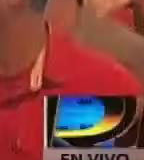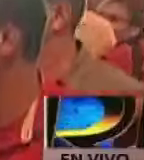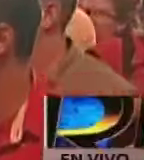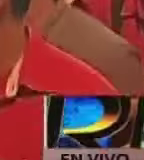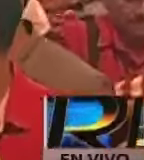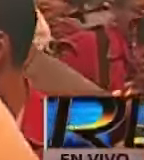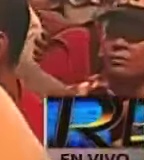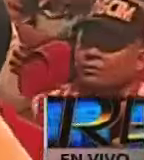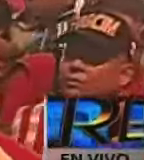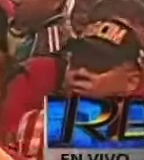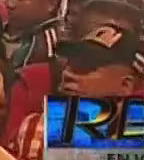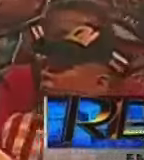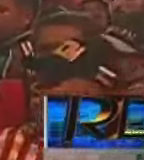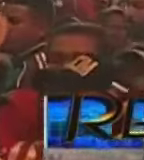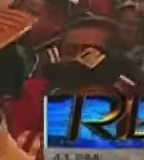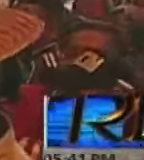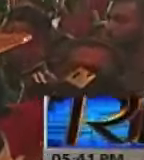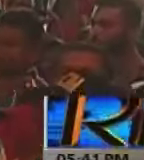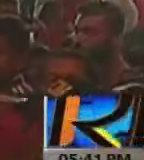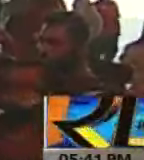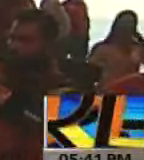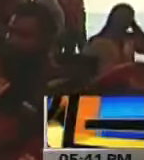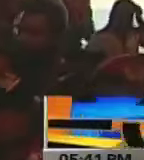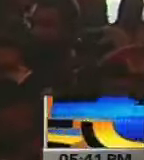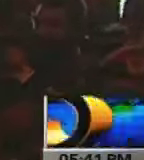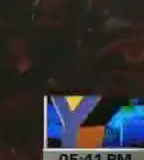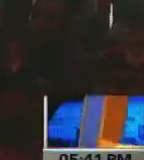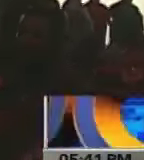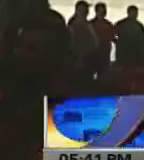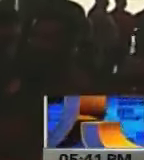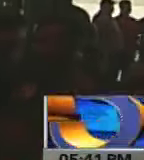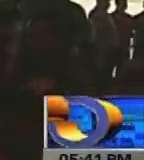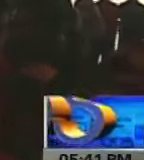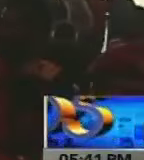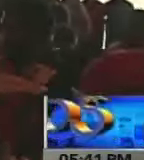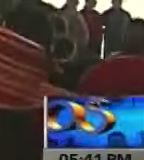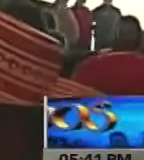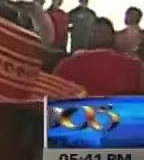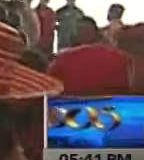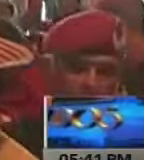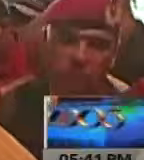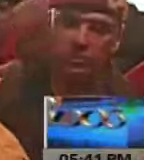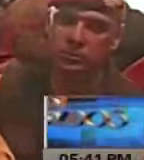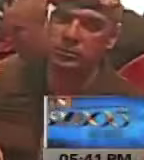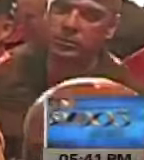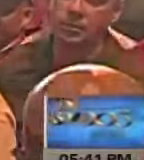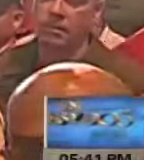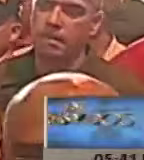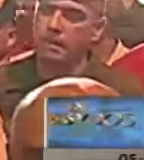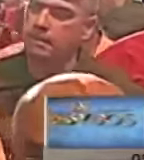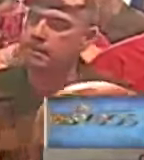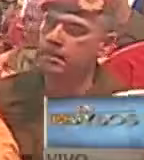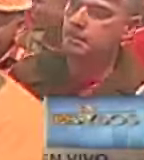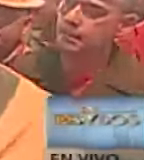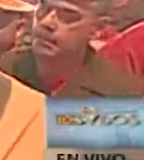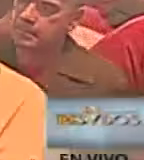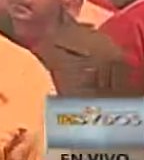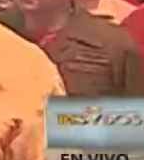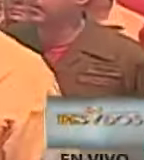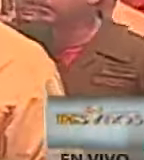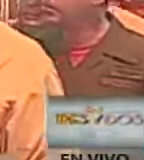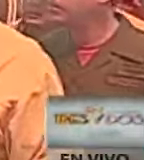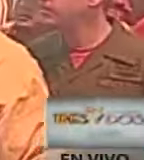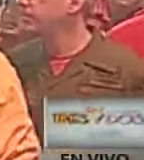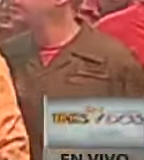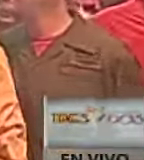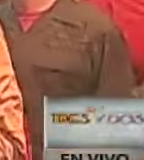se hace a este nuevo lanzamiento del día de hoy? Sí, Pequivén tiene la responsabilidad del suministro de materias primas, resinas plásticas,